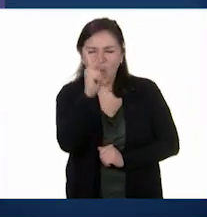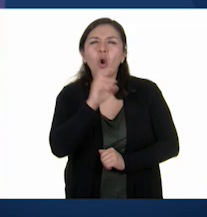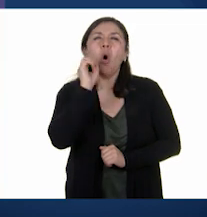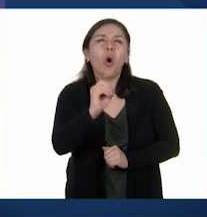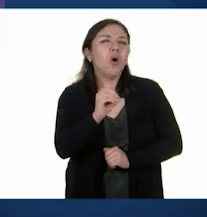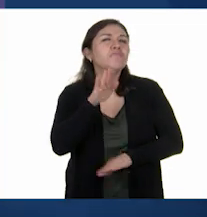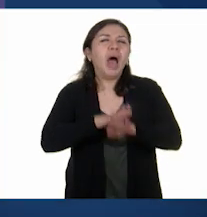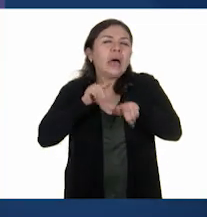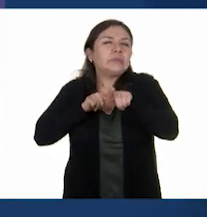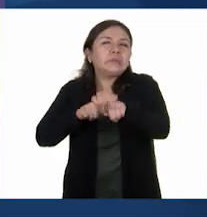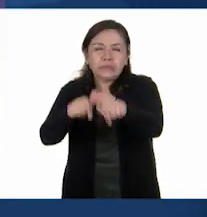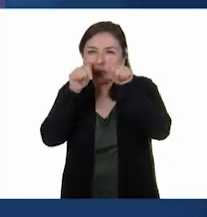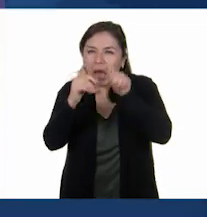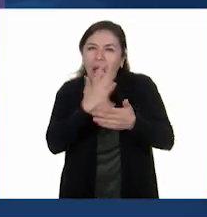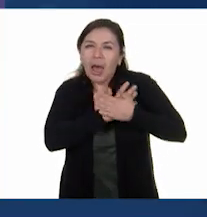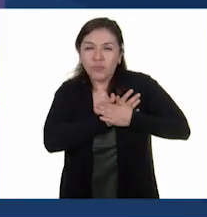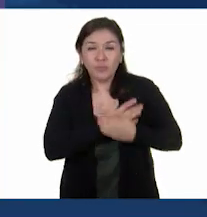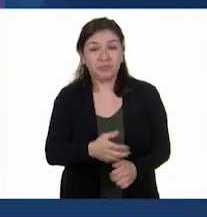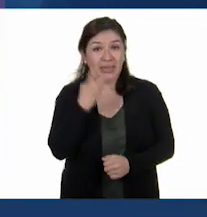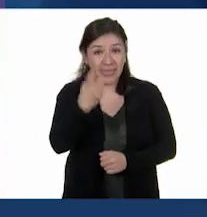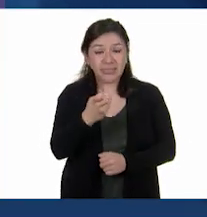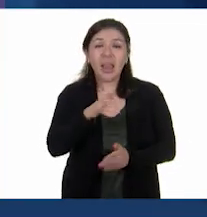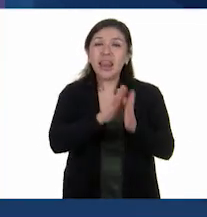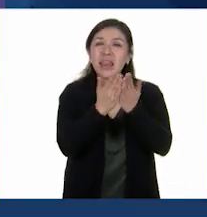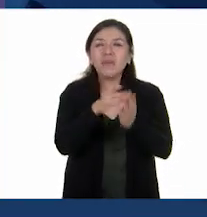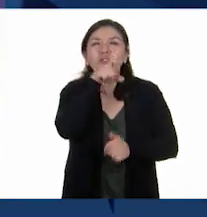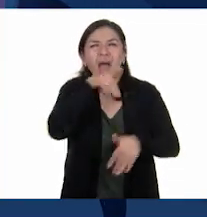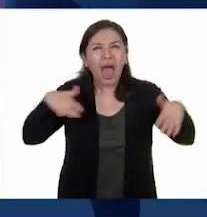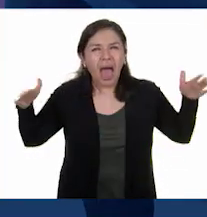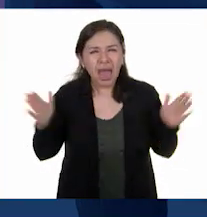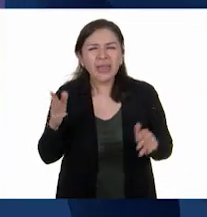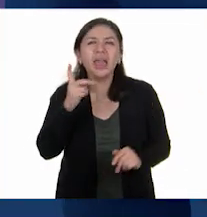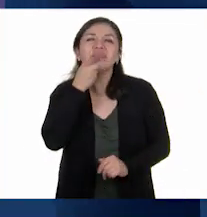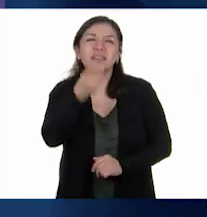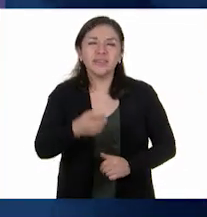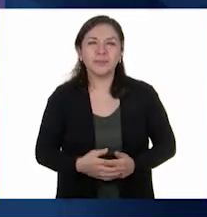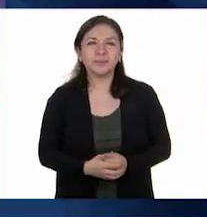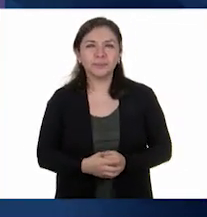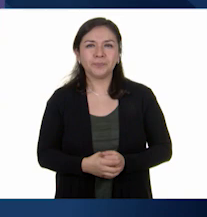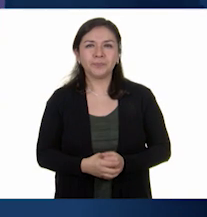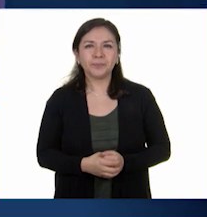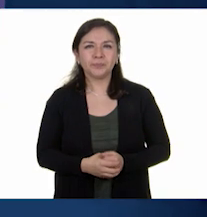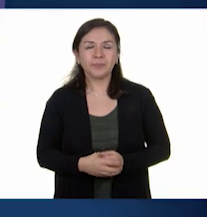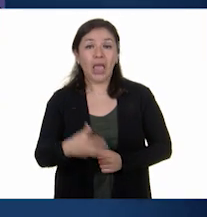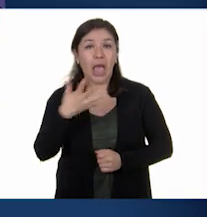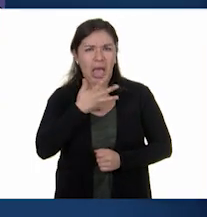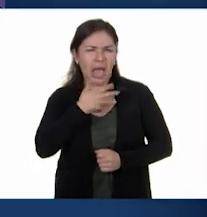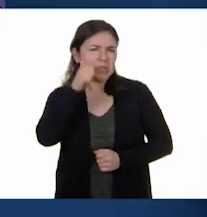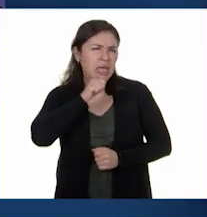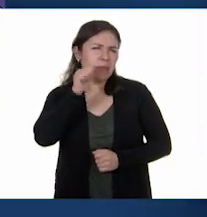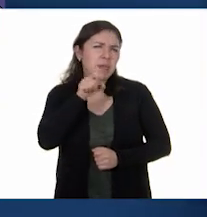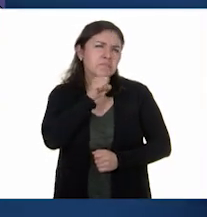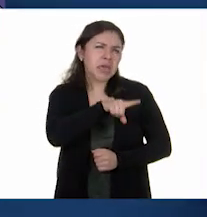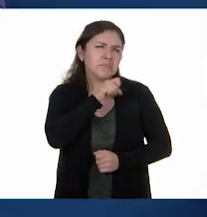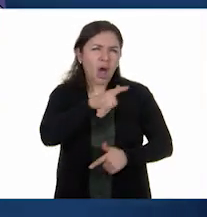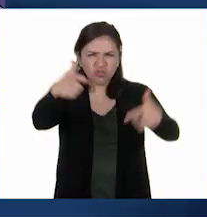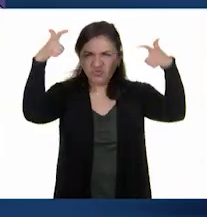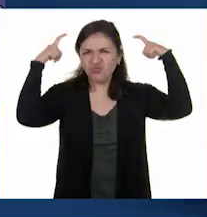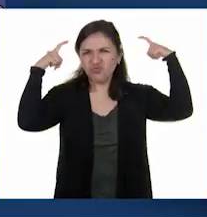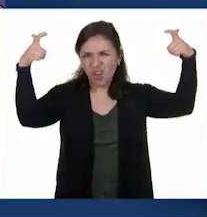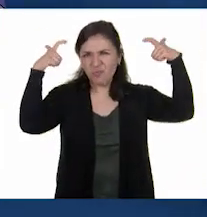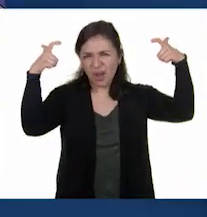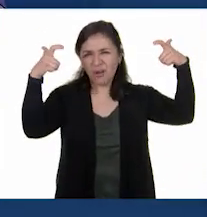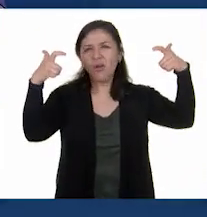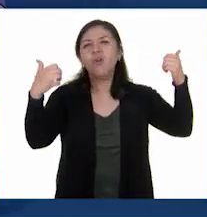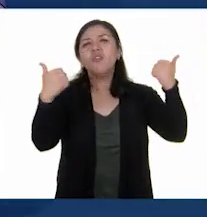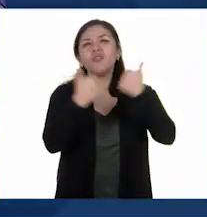nunca. Por su parte, en El águila y la serpiente es representado así. Llevaba, como de costumbre, puesto el sombrero y